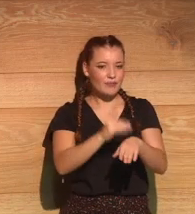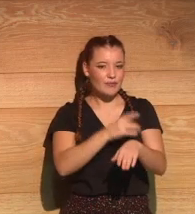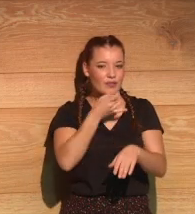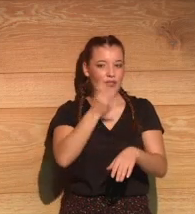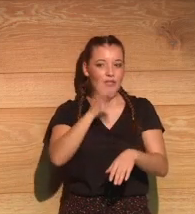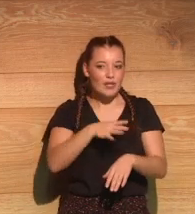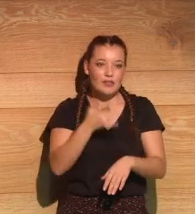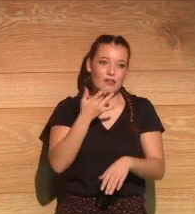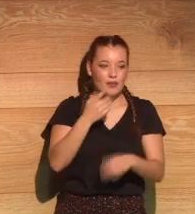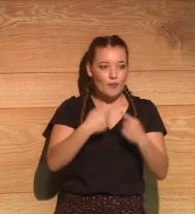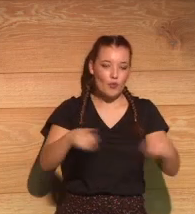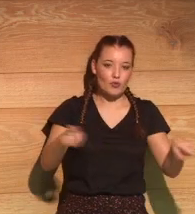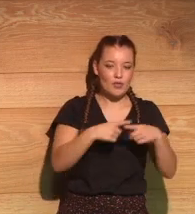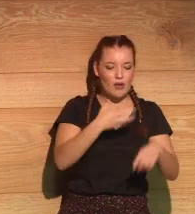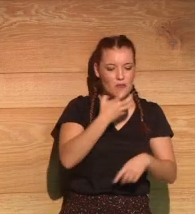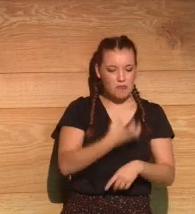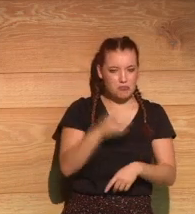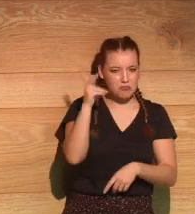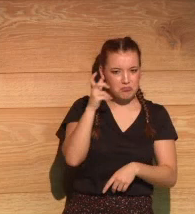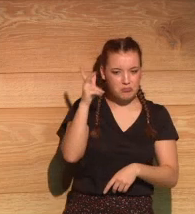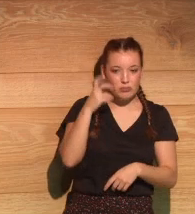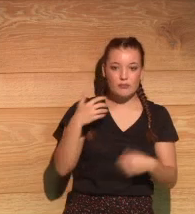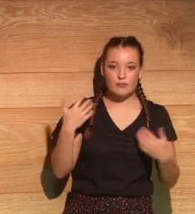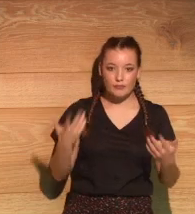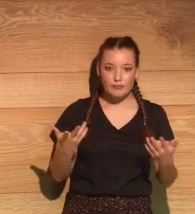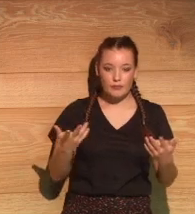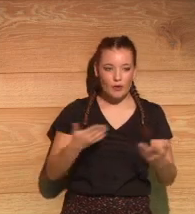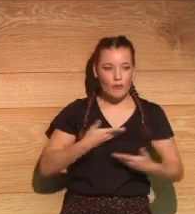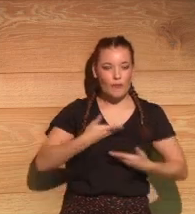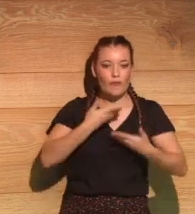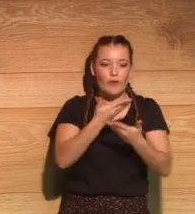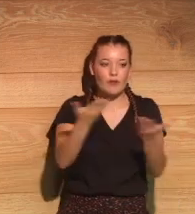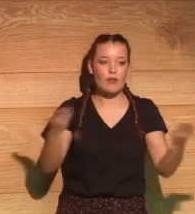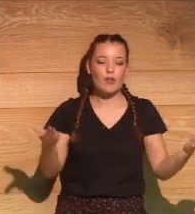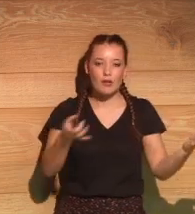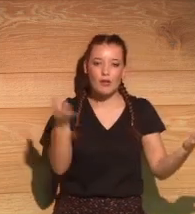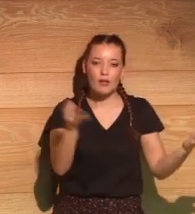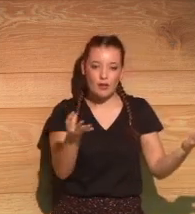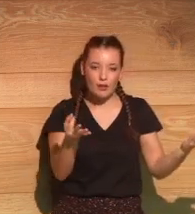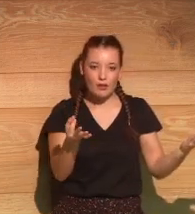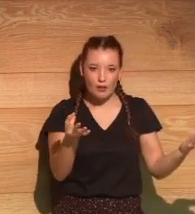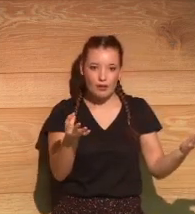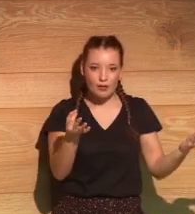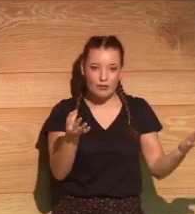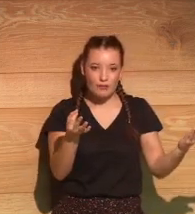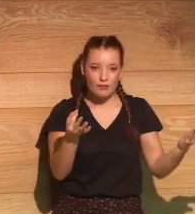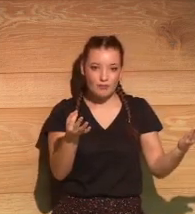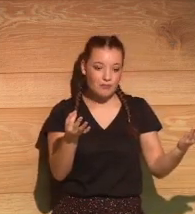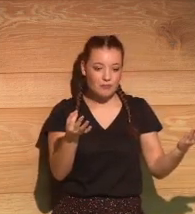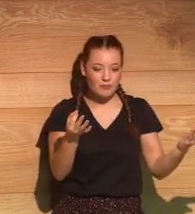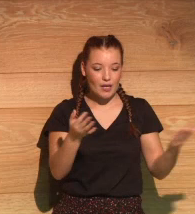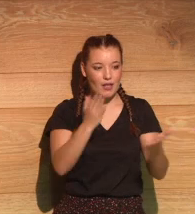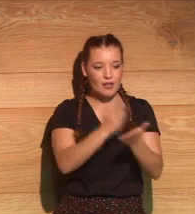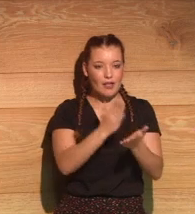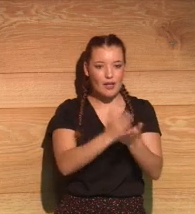pero ¿cuál es el otro lado? O sea, ¿qué es lo que podemos ofrecer? ¿Qué es lo que podemos ofrecer? ¿Clases magistrales en los